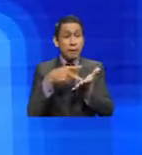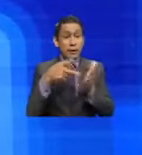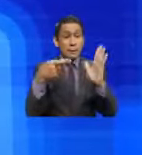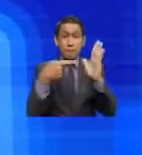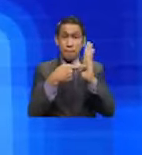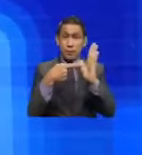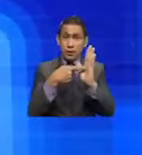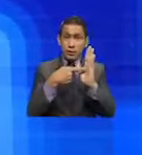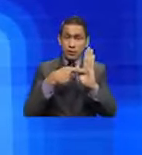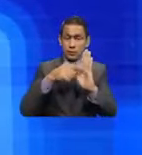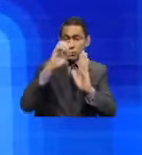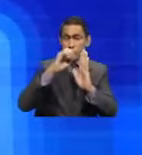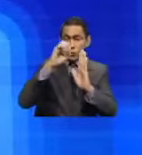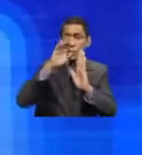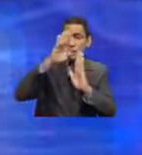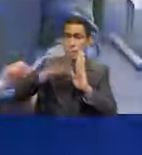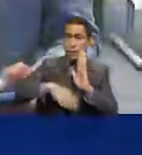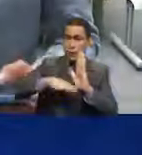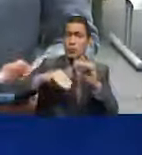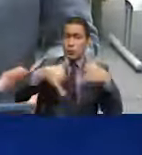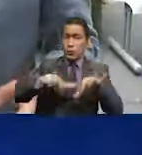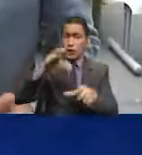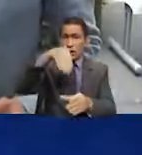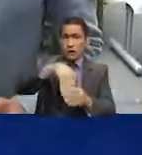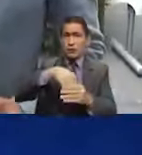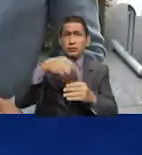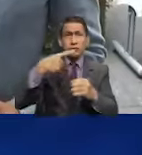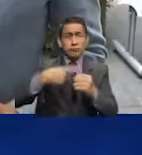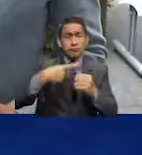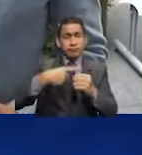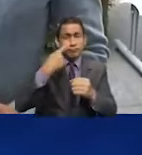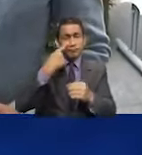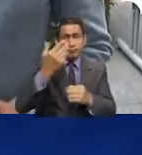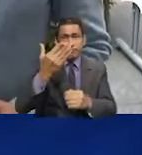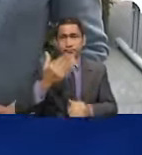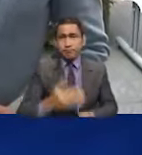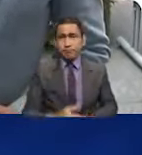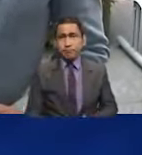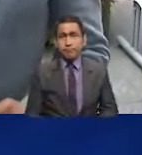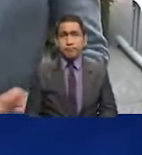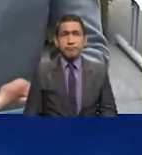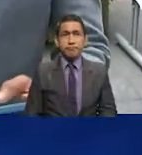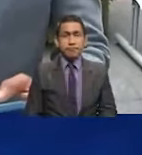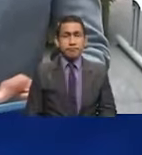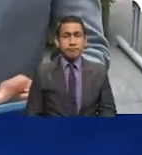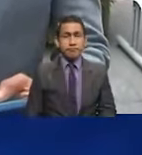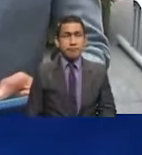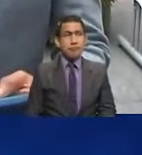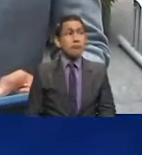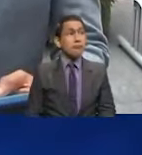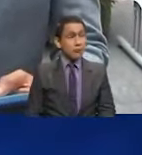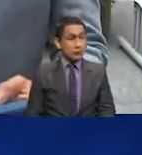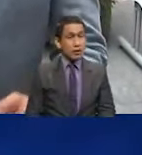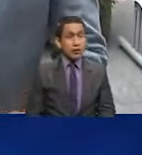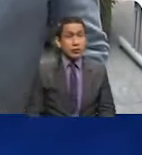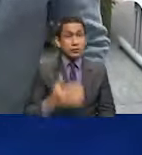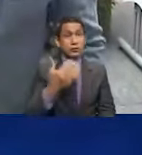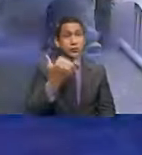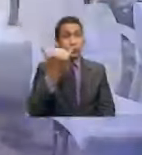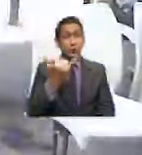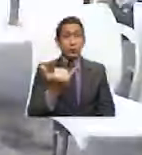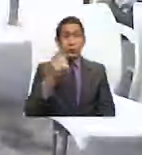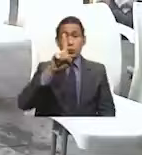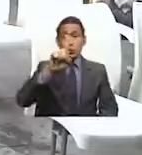Quito. Isaías Cruz nos amplía. Adelante. Caridad, amigos televidentes, muy buenas tardes. Así es, 13 horas